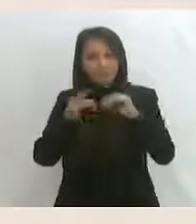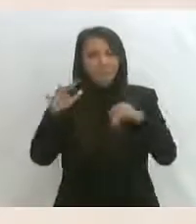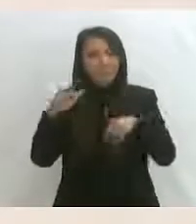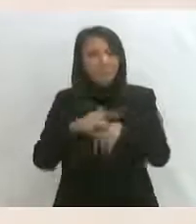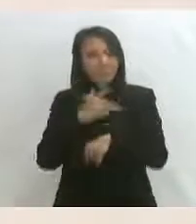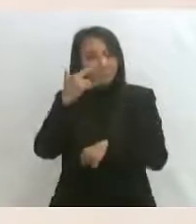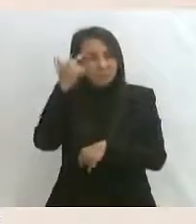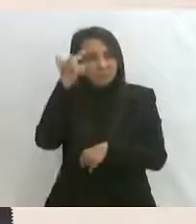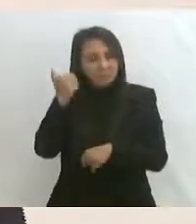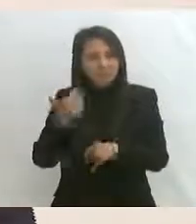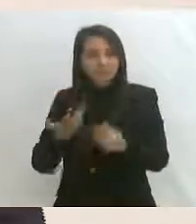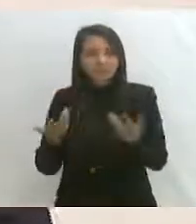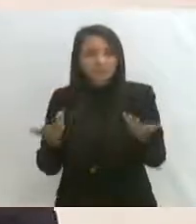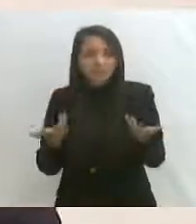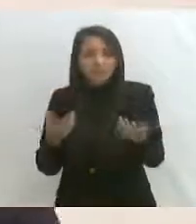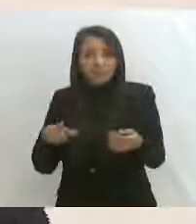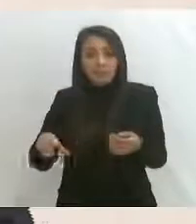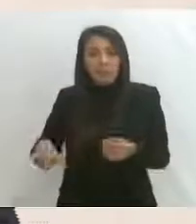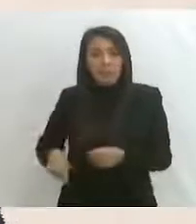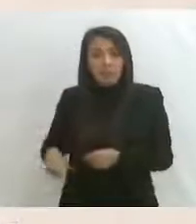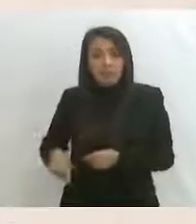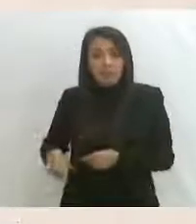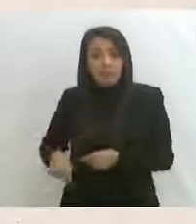porque la función del gobierno no era